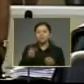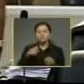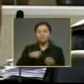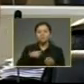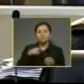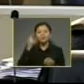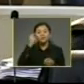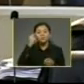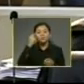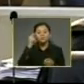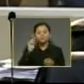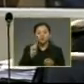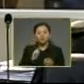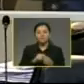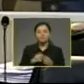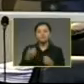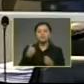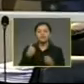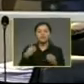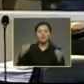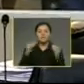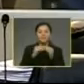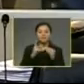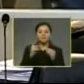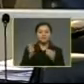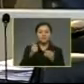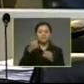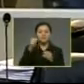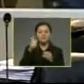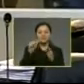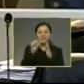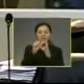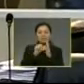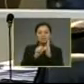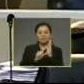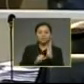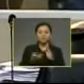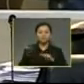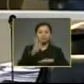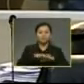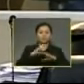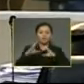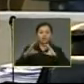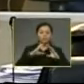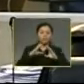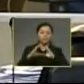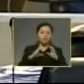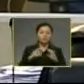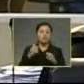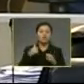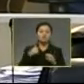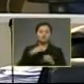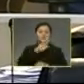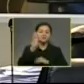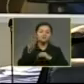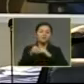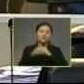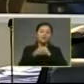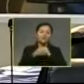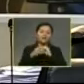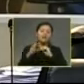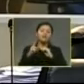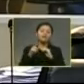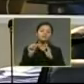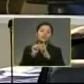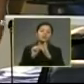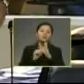casi por definición, tener más de 10 artículos sobre la comunicación, a los que se van a agregar los artículos de la Mesa